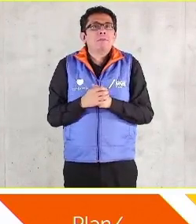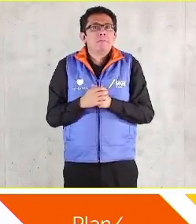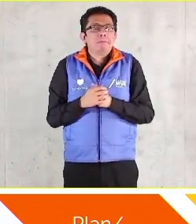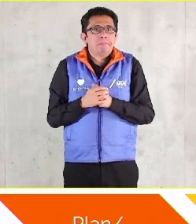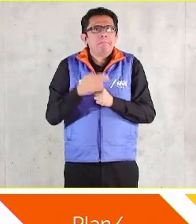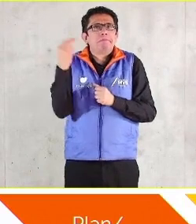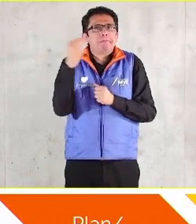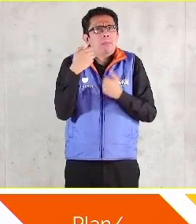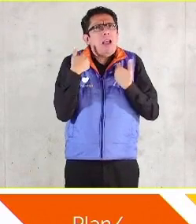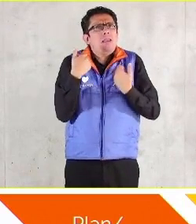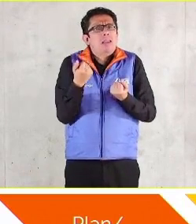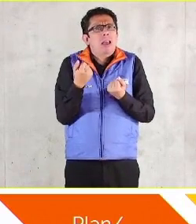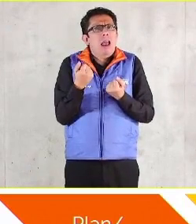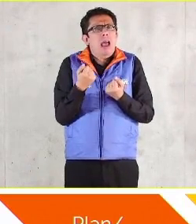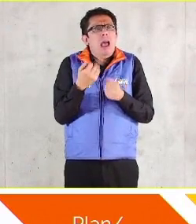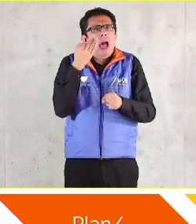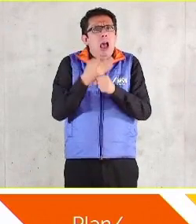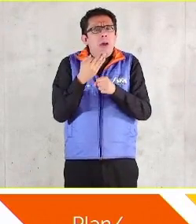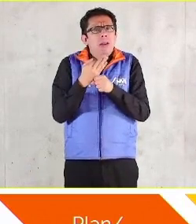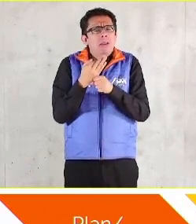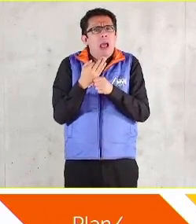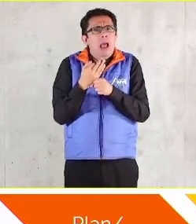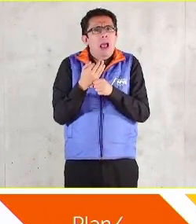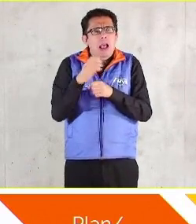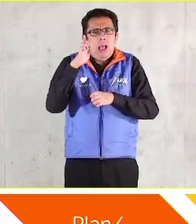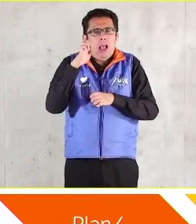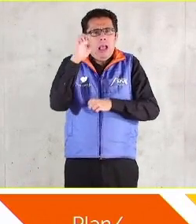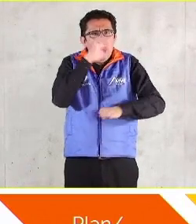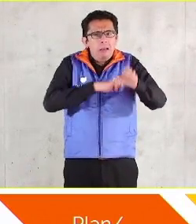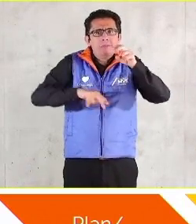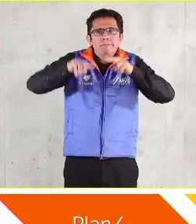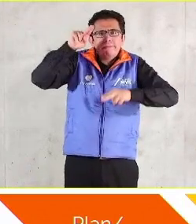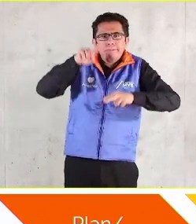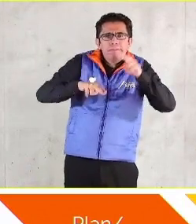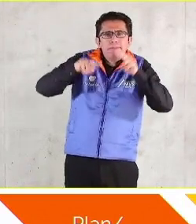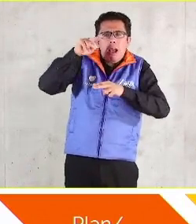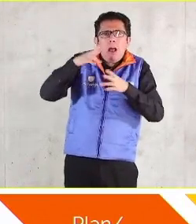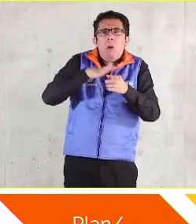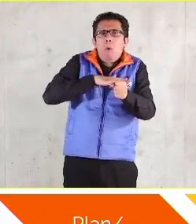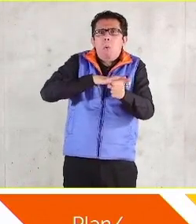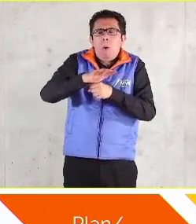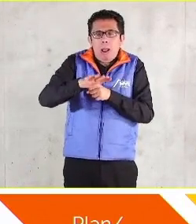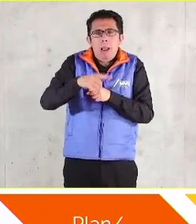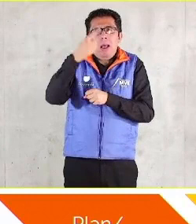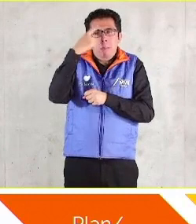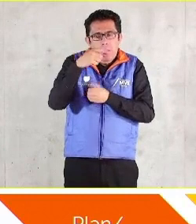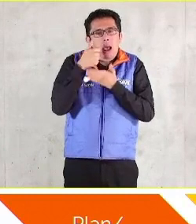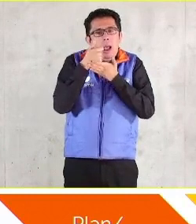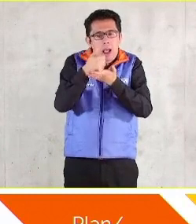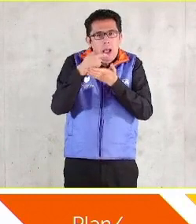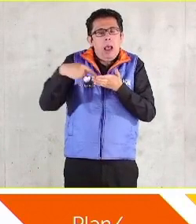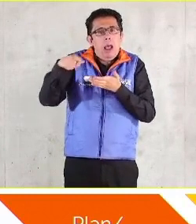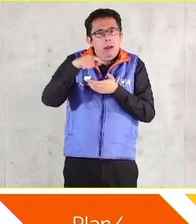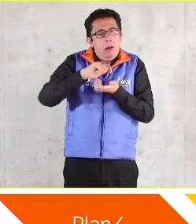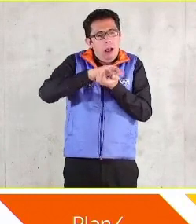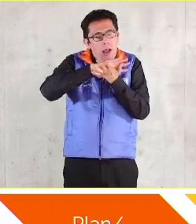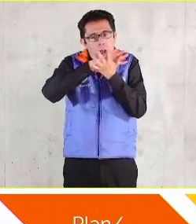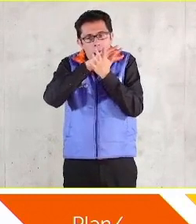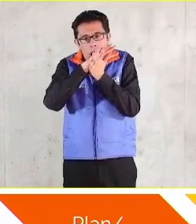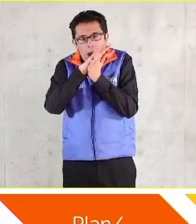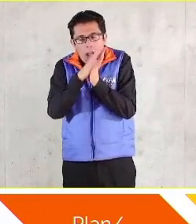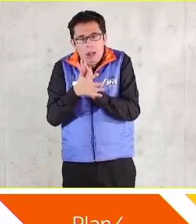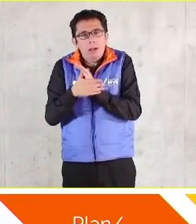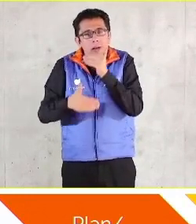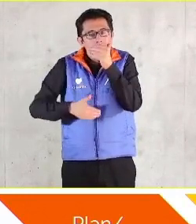en qué nivel están hoy en día las empresas y ayudarlas en este sistema de maduración y de desarrollo de